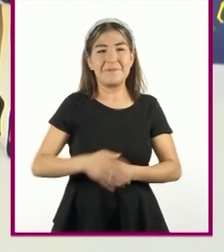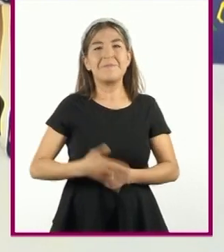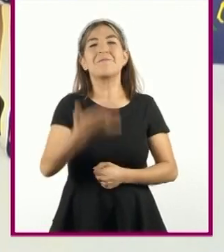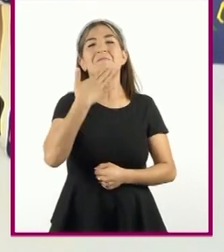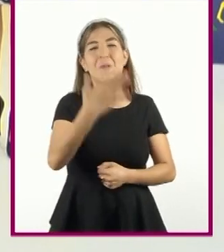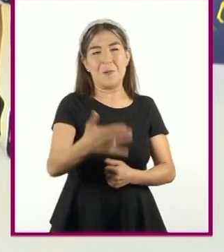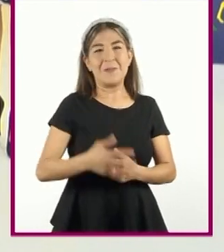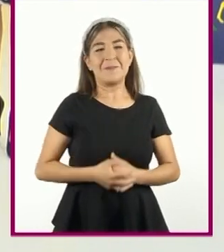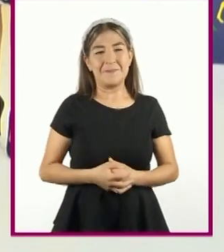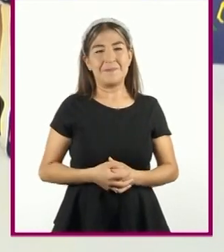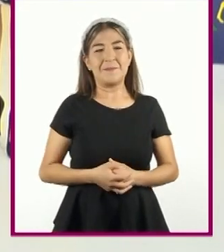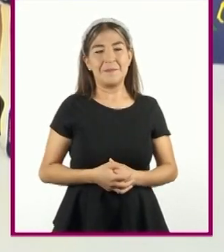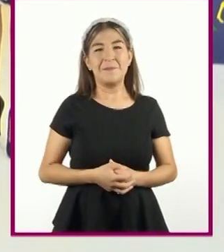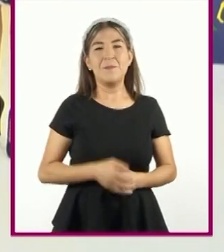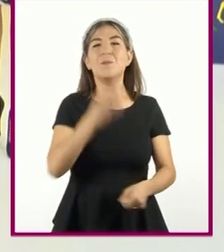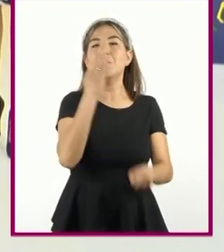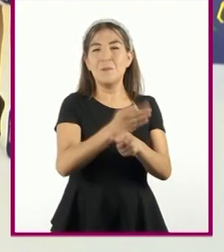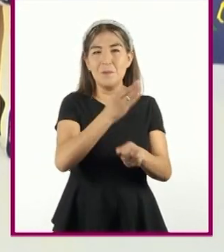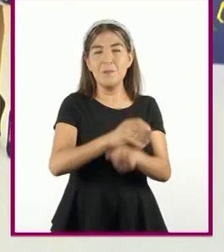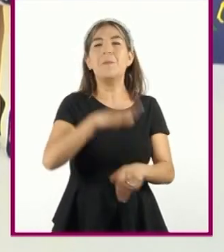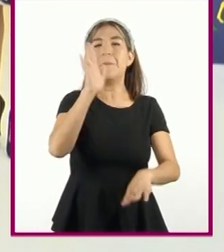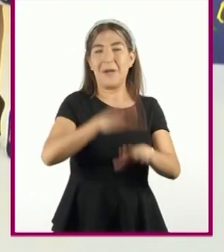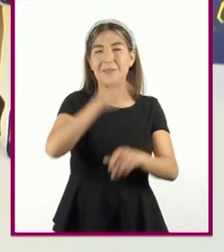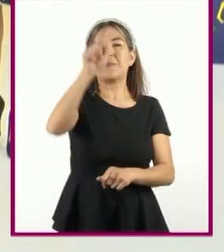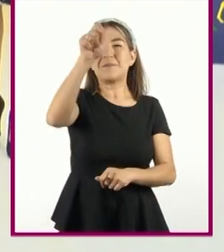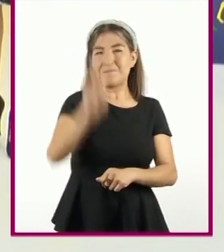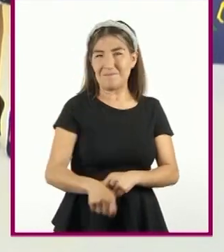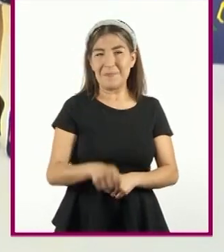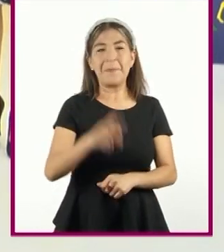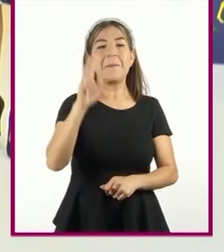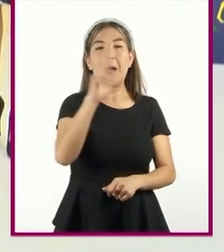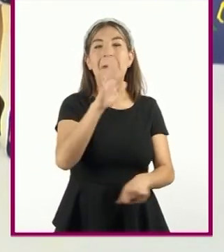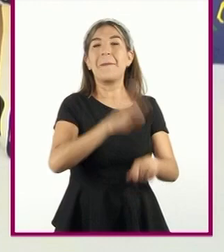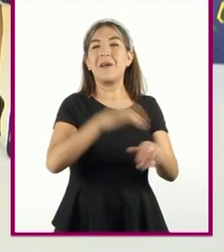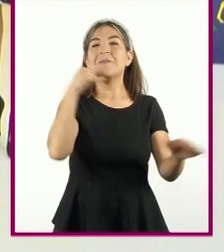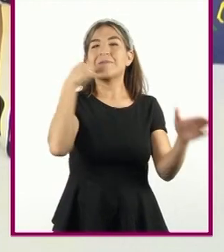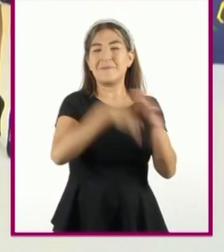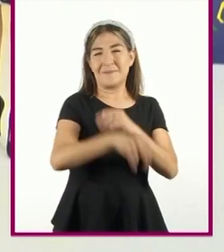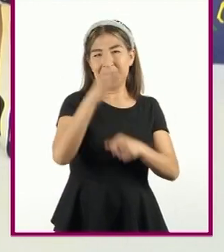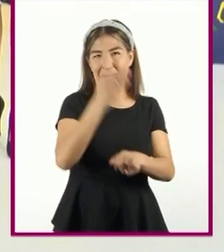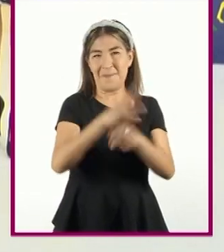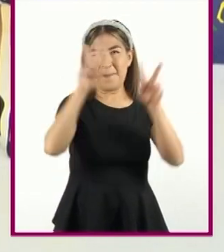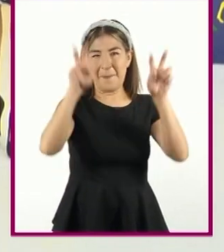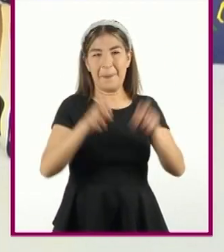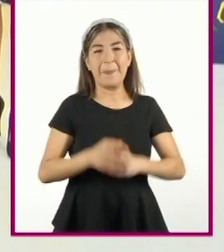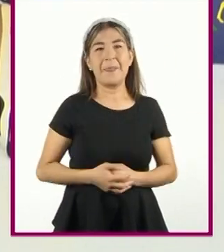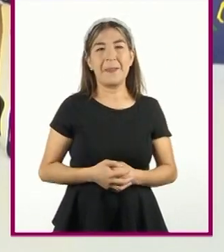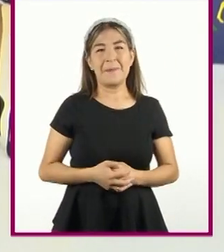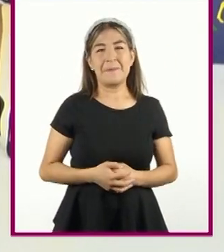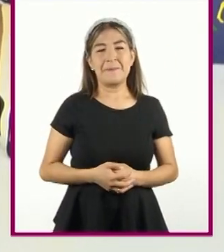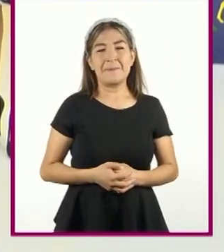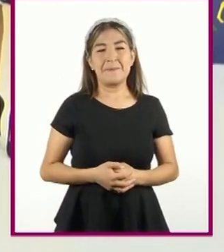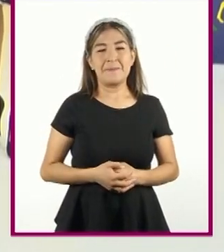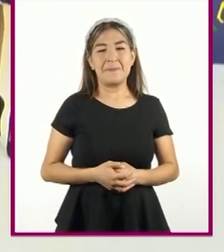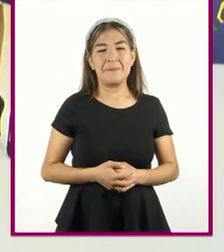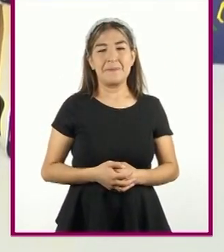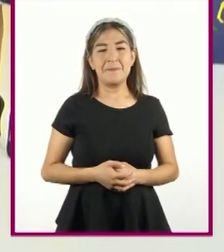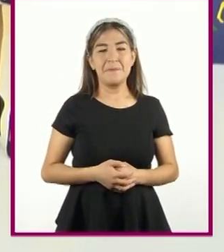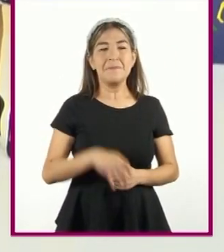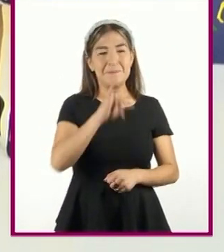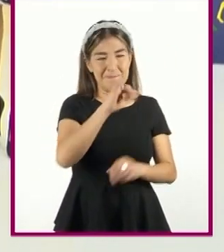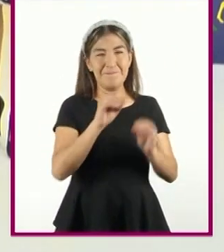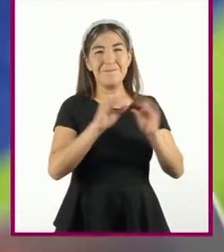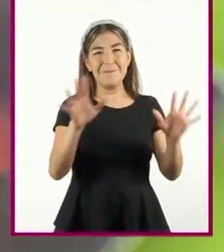maestra. Hagamos un giro más para profundizar en este tema. ¿Les parece bien? ¡Claro